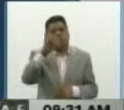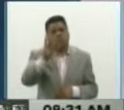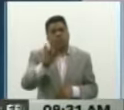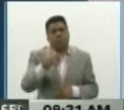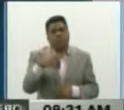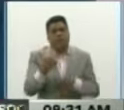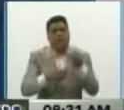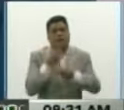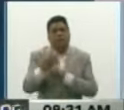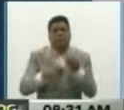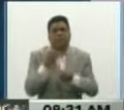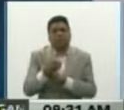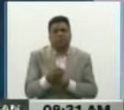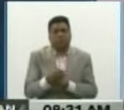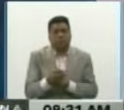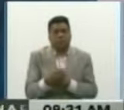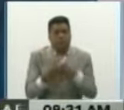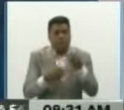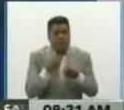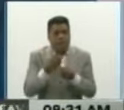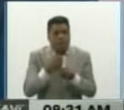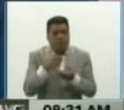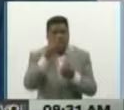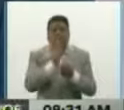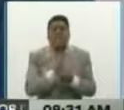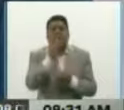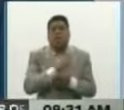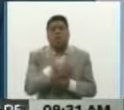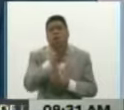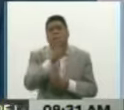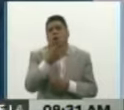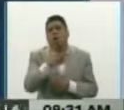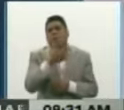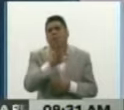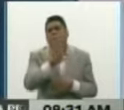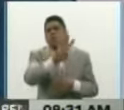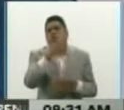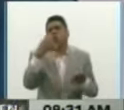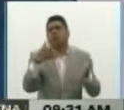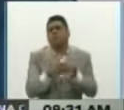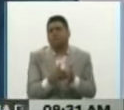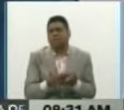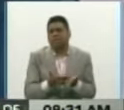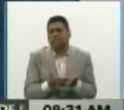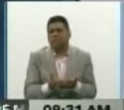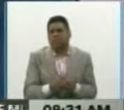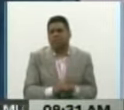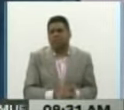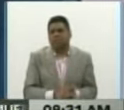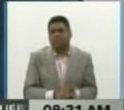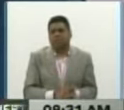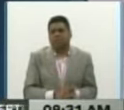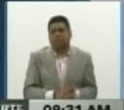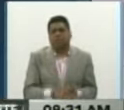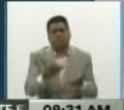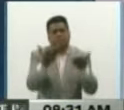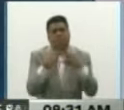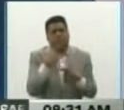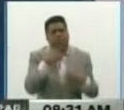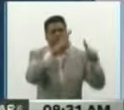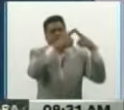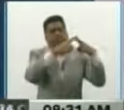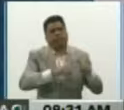que vale... Es carísimo también. Sí, que está ahorita por alrededor 3.600. De los 4.000 bolívares, 3.600 bolívares, y los compañeros, repito, me dan una data de